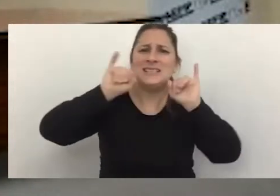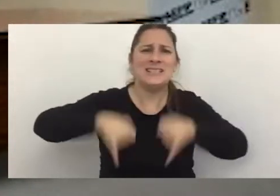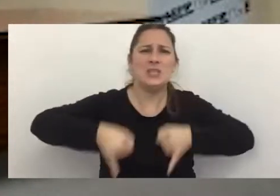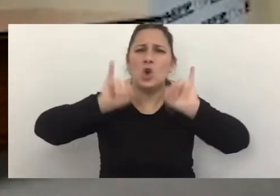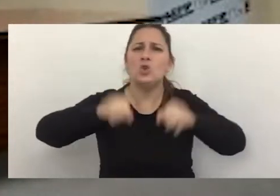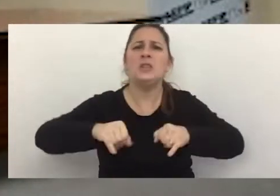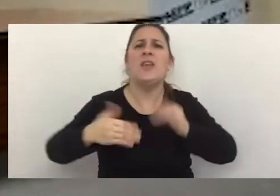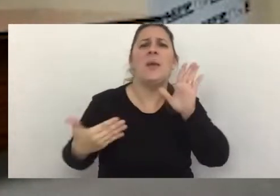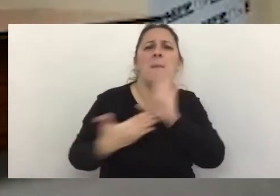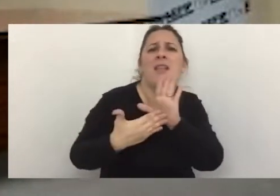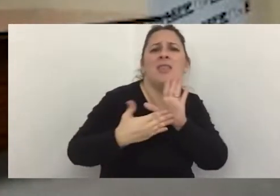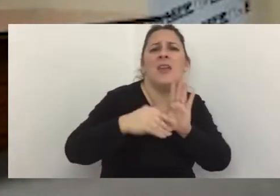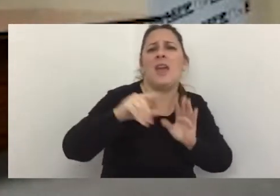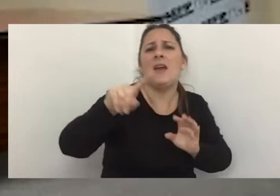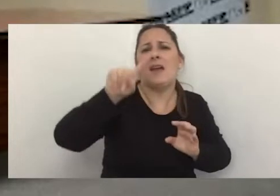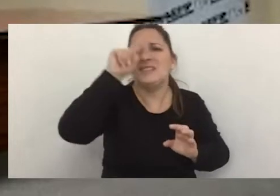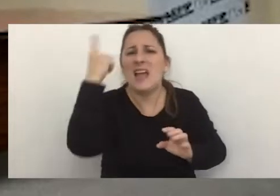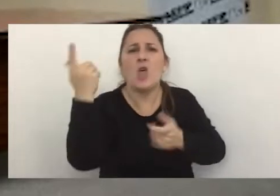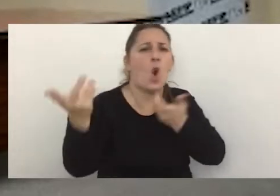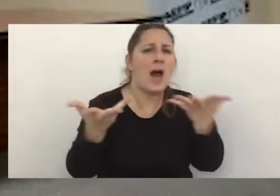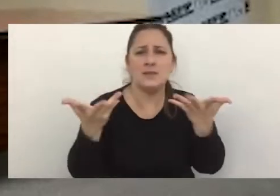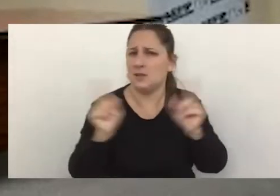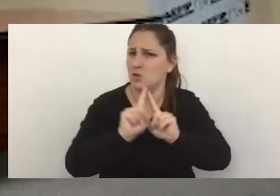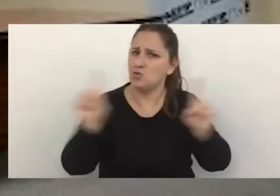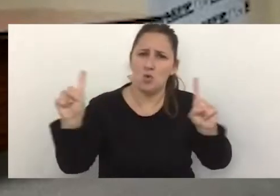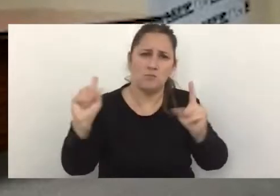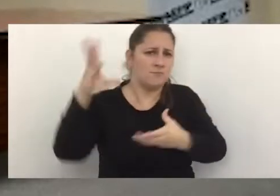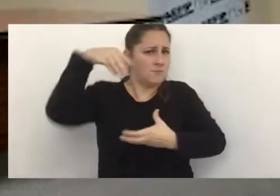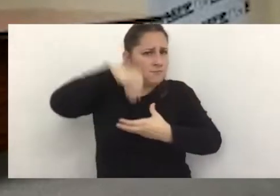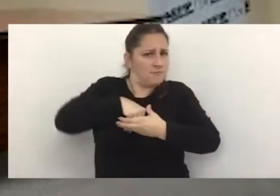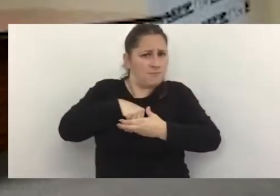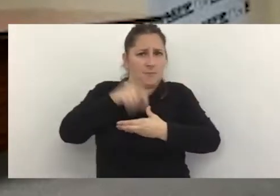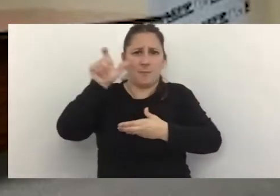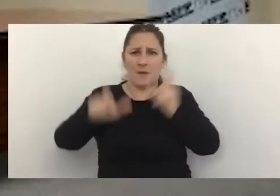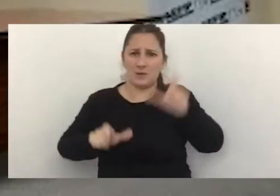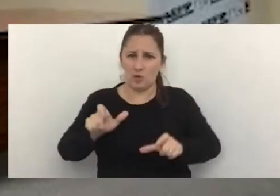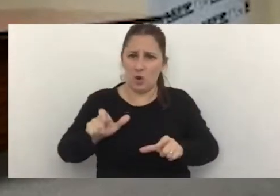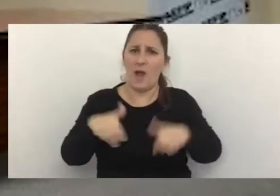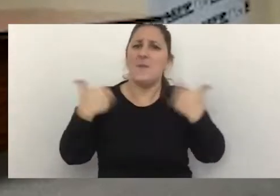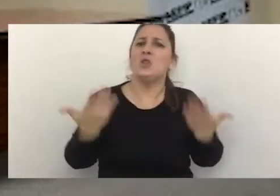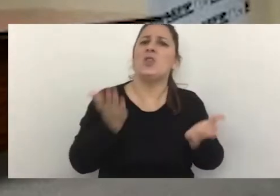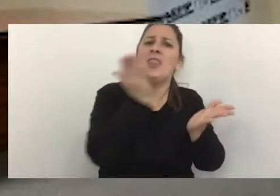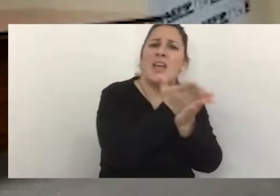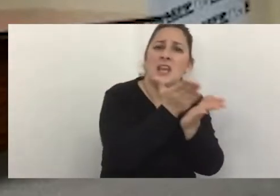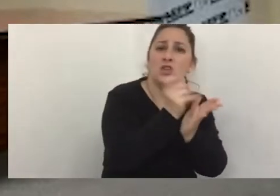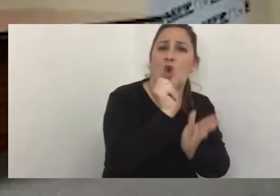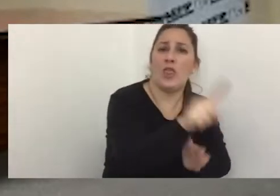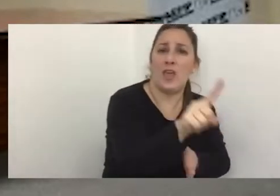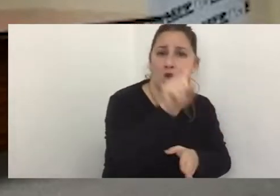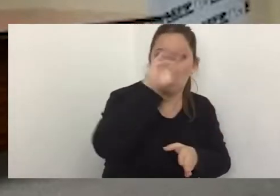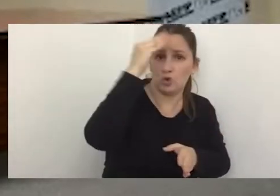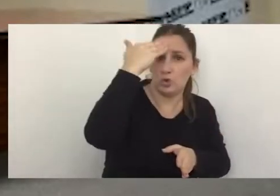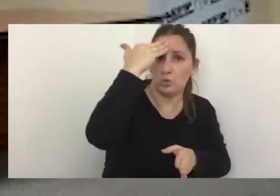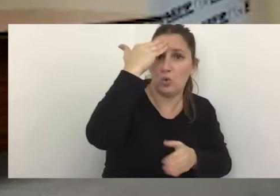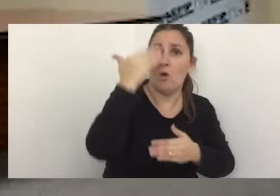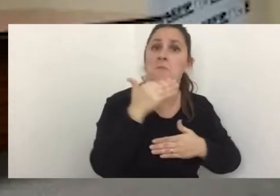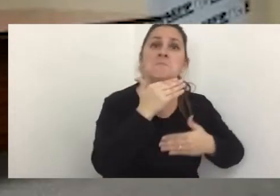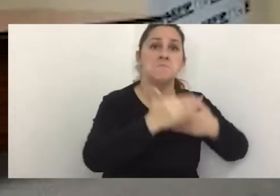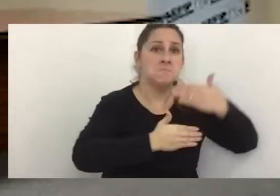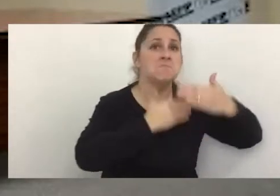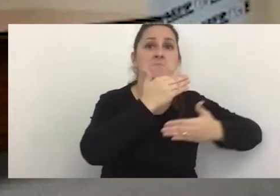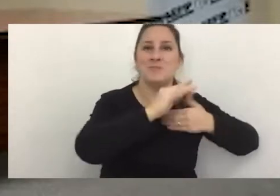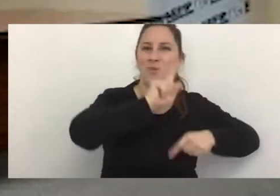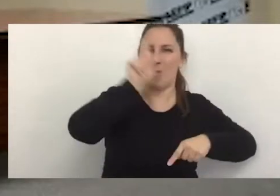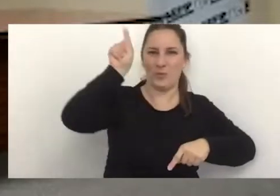Estado. ¿Cuál es la diferencia entonces entre ese derecho constitucional que venía evolucionado de la Revolución